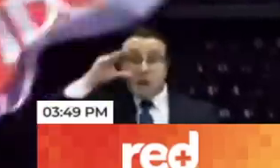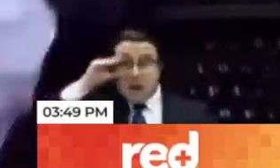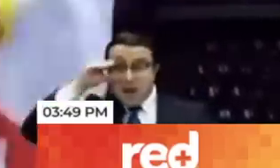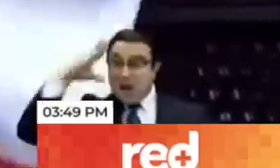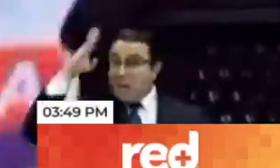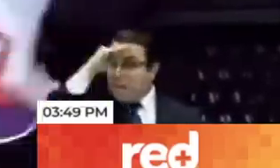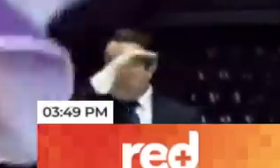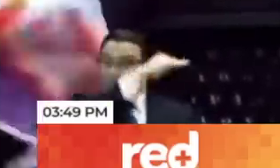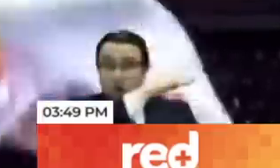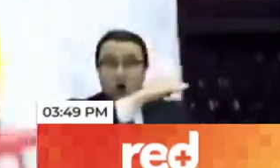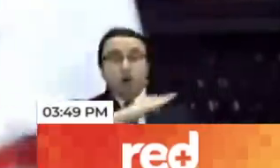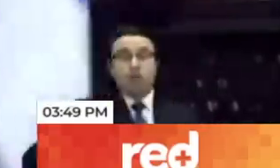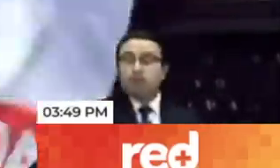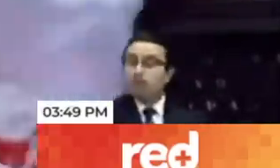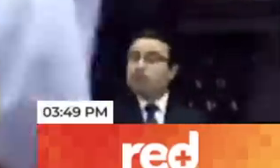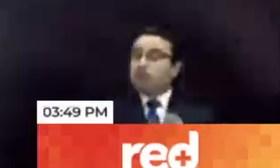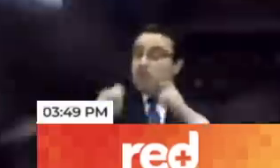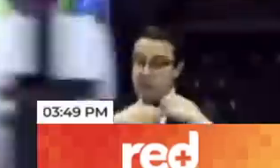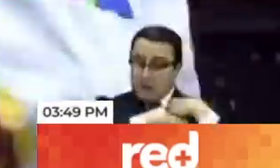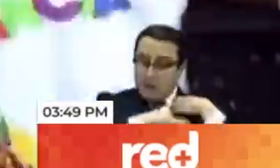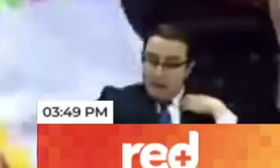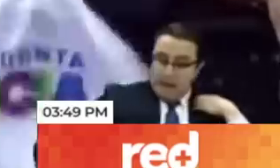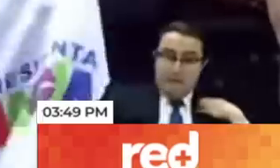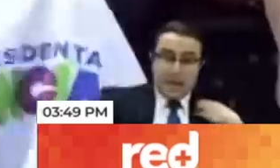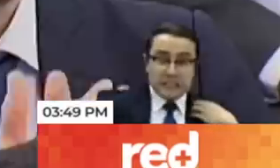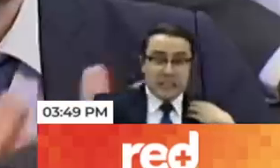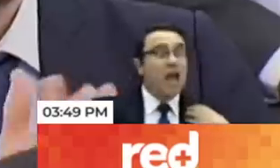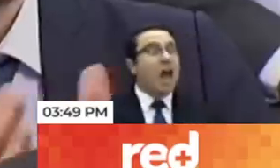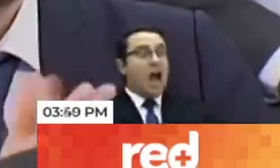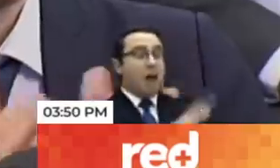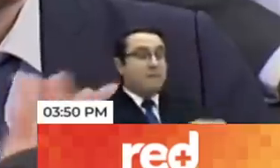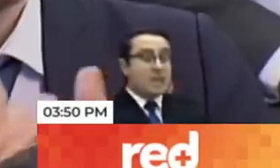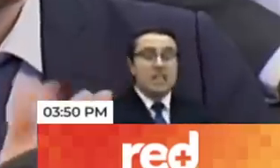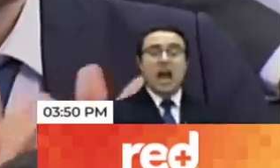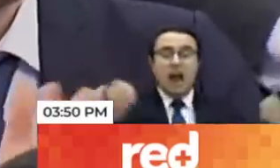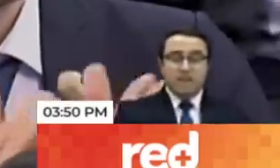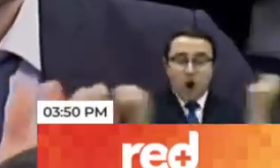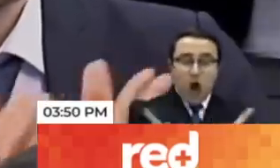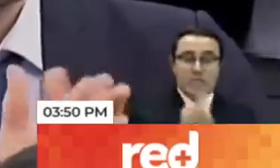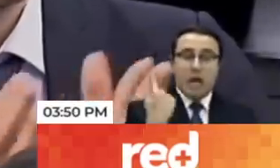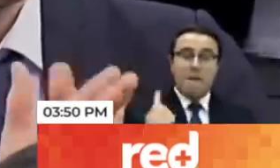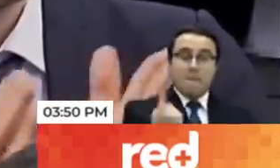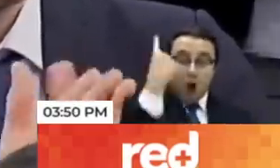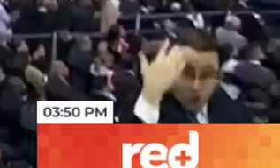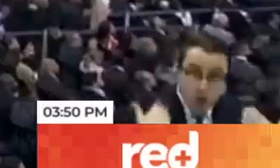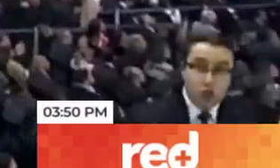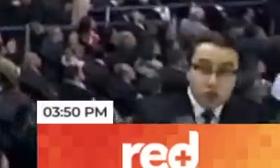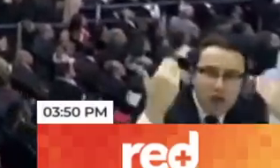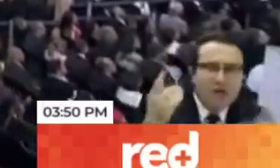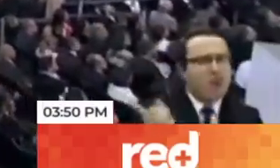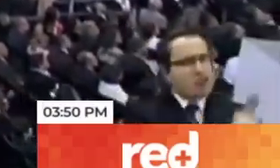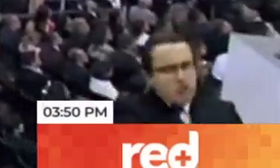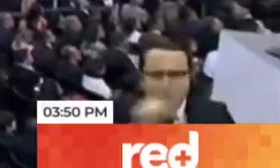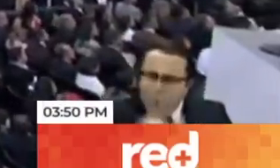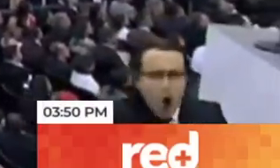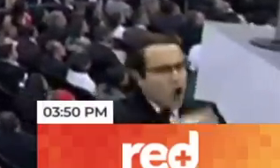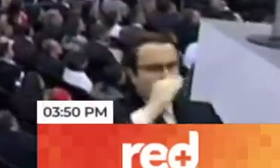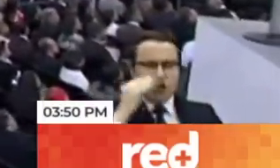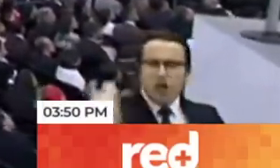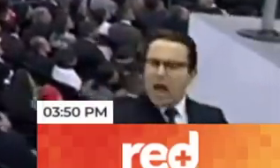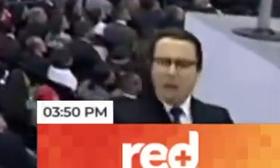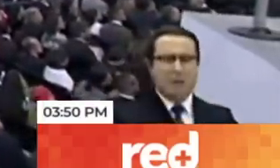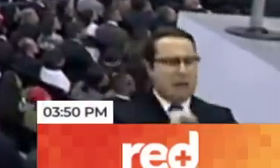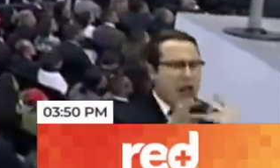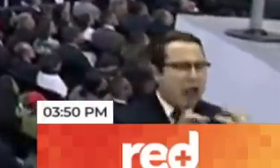la violencia política no tiene ninguna justificación. El camino es la paz y es ahora.